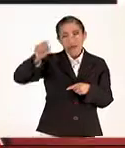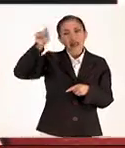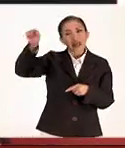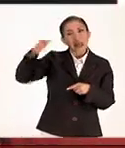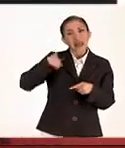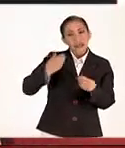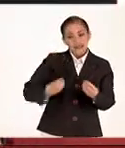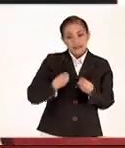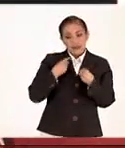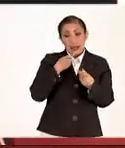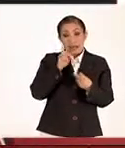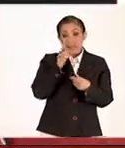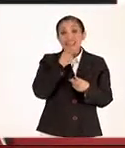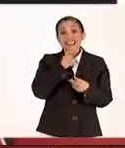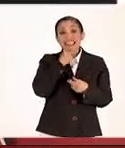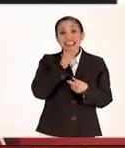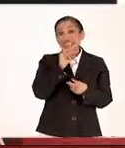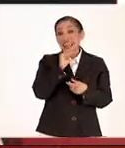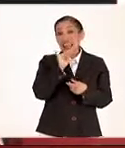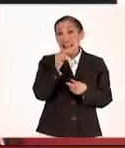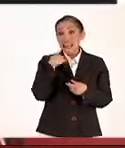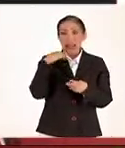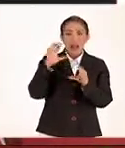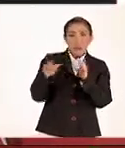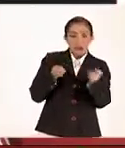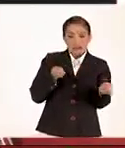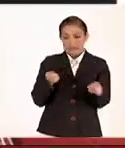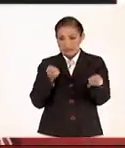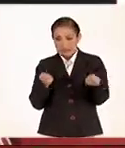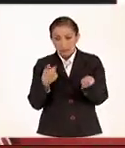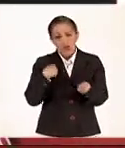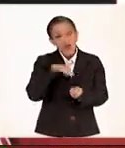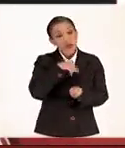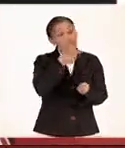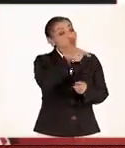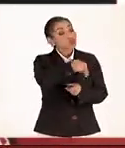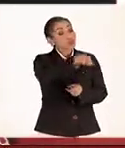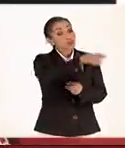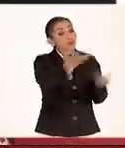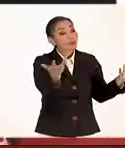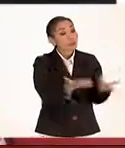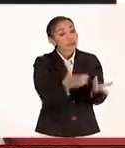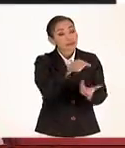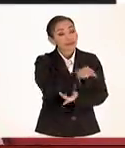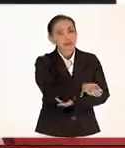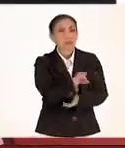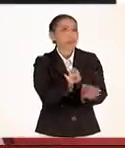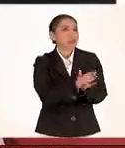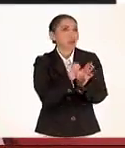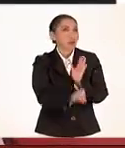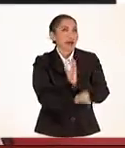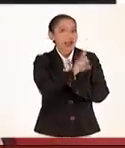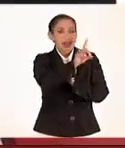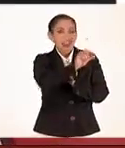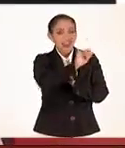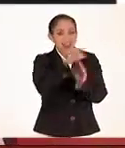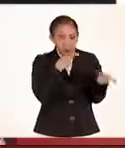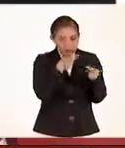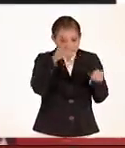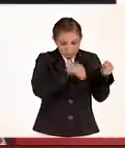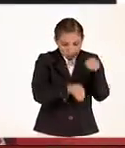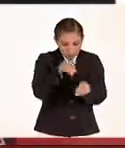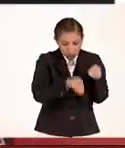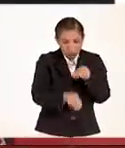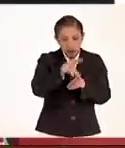deben controlar entonces ahí nos pedían que nosotros realizaremos pues digamos que una dieta con